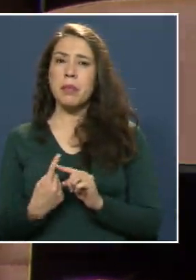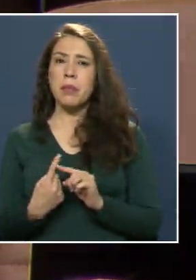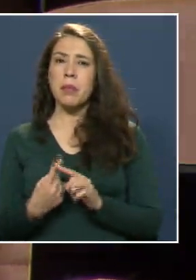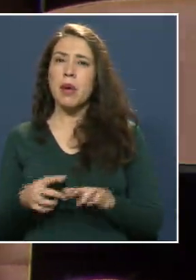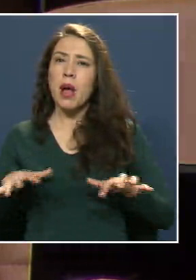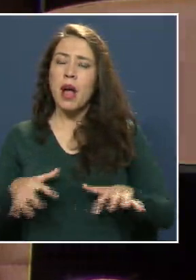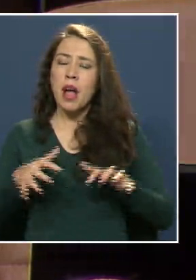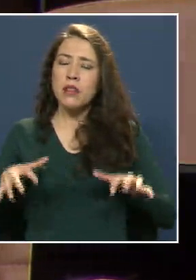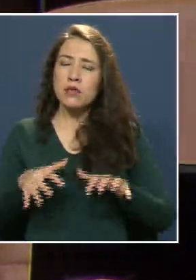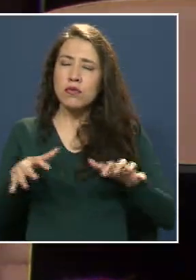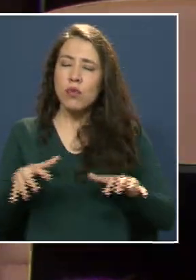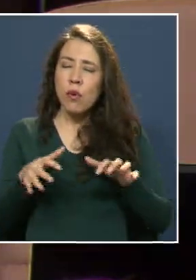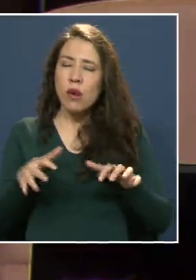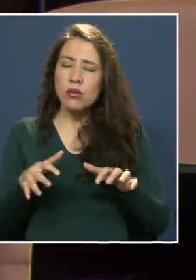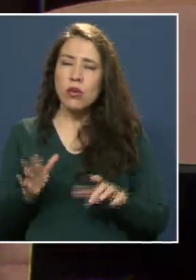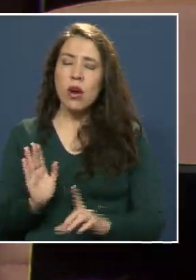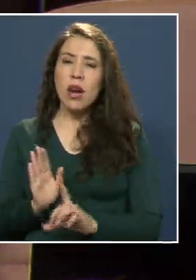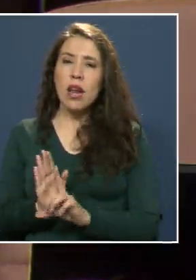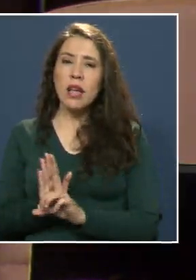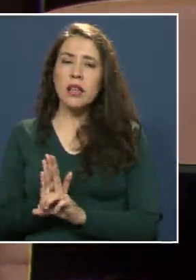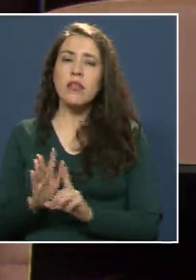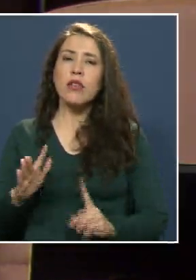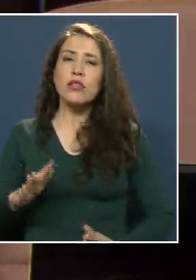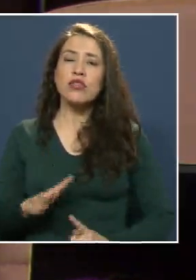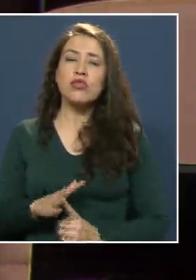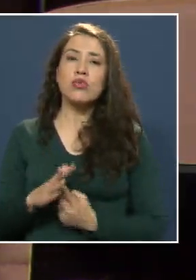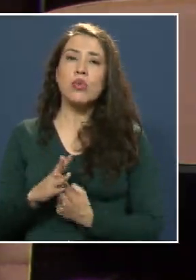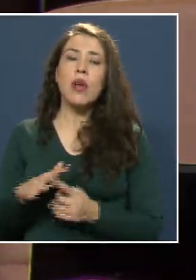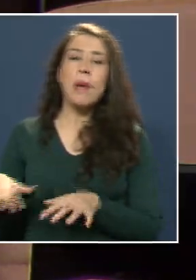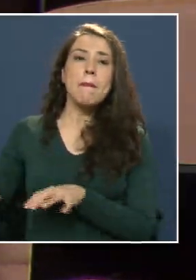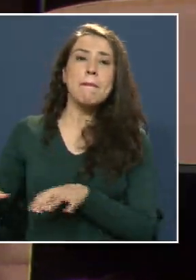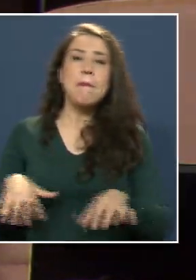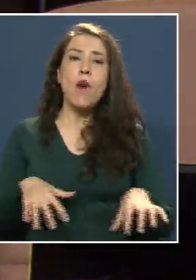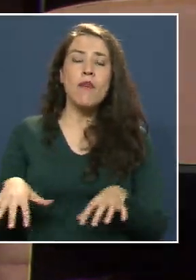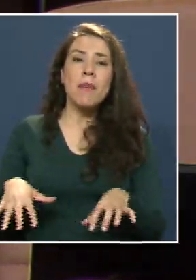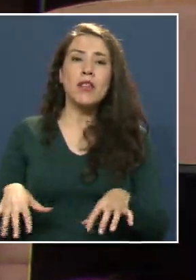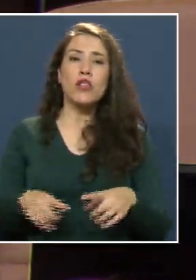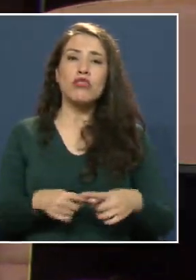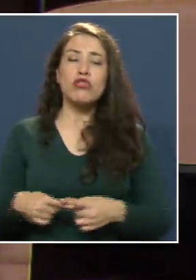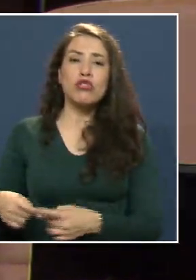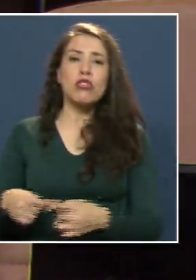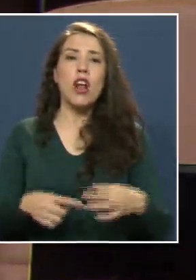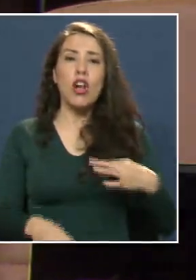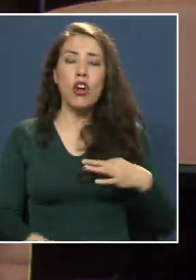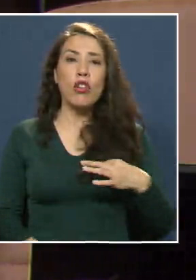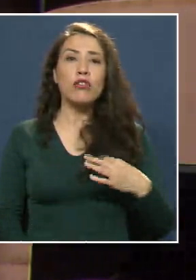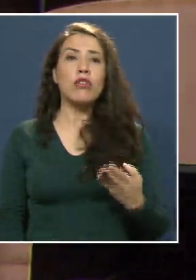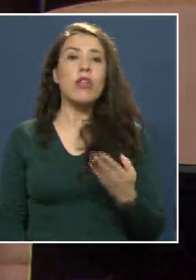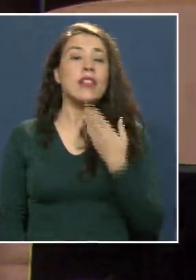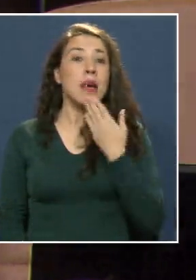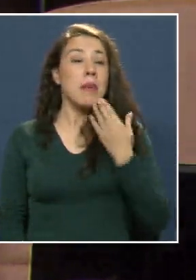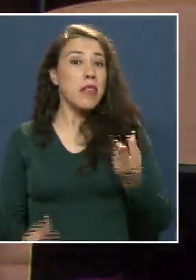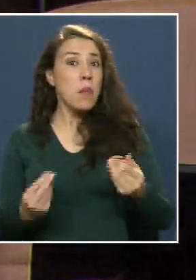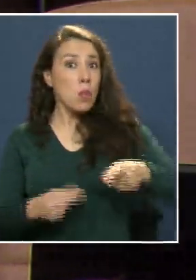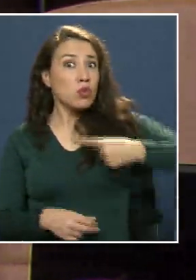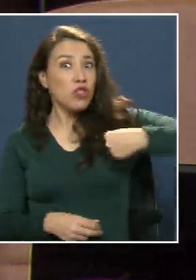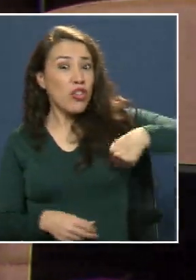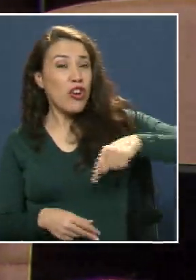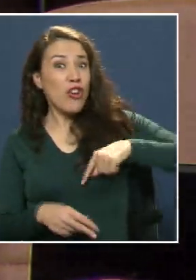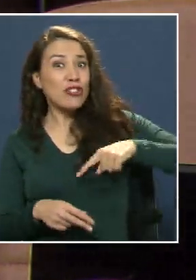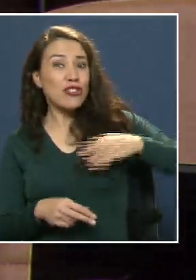esfuerzo legislativo se origina en un movimiento social y ciudadano, que es también desde donde venimos muchos de